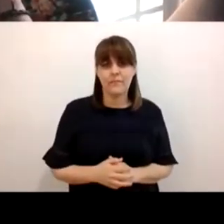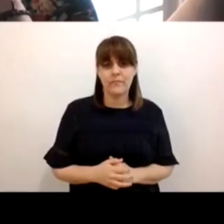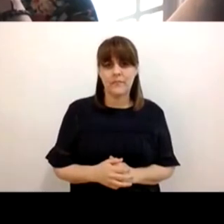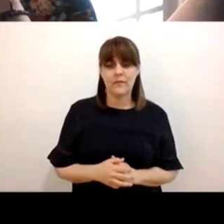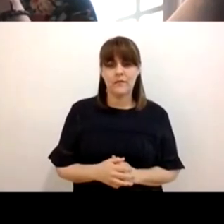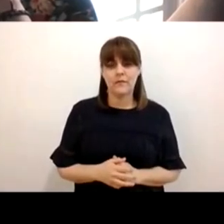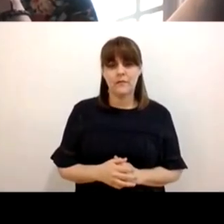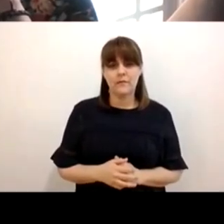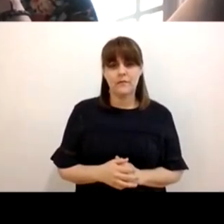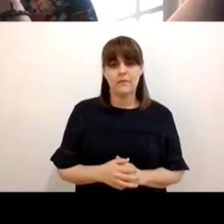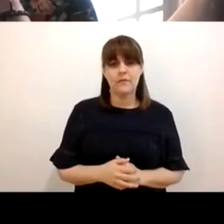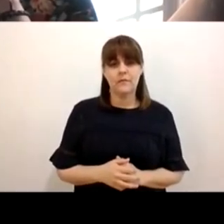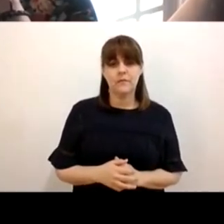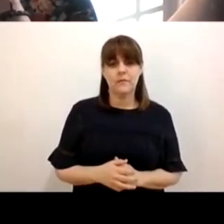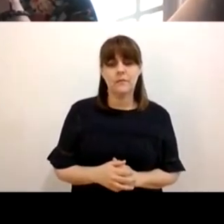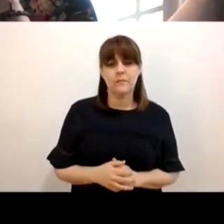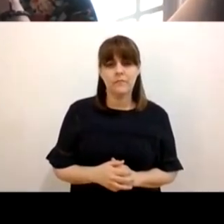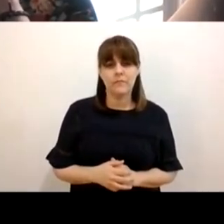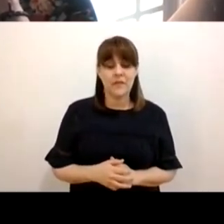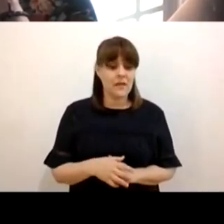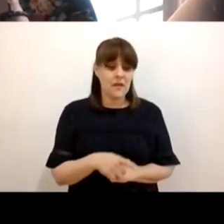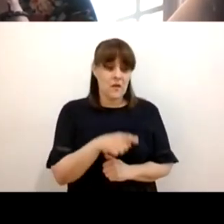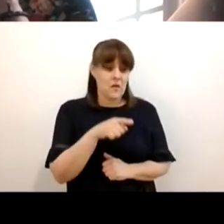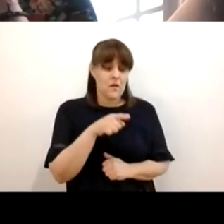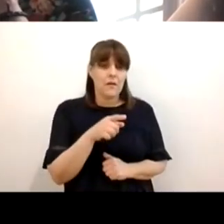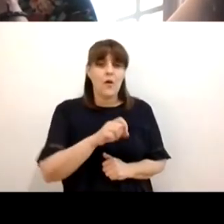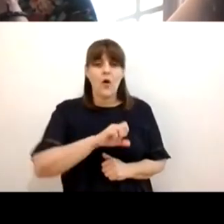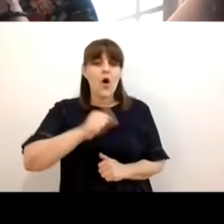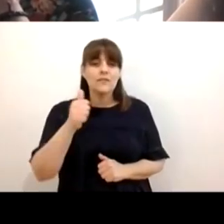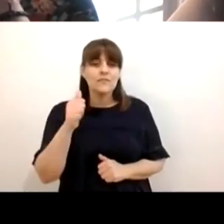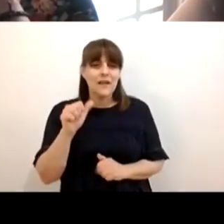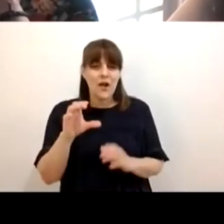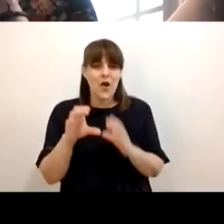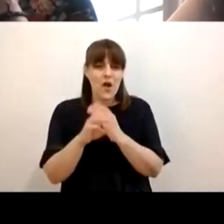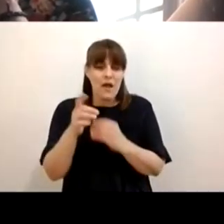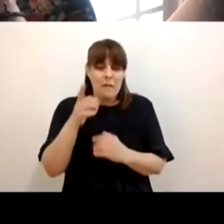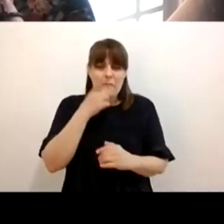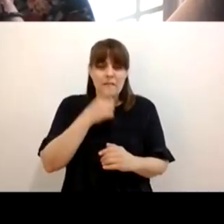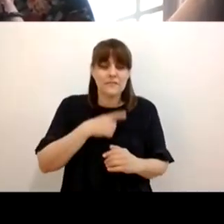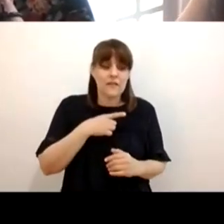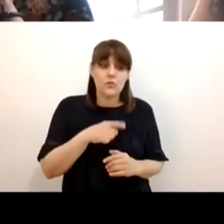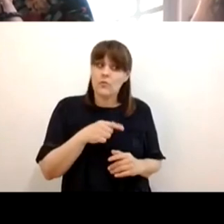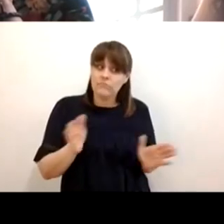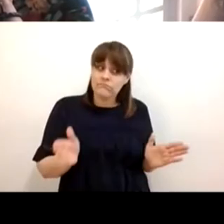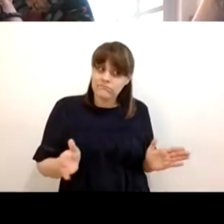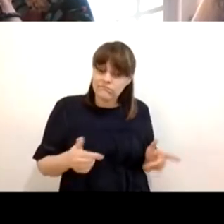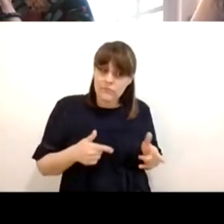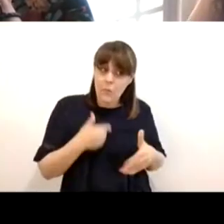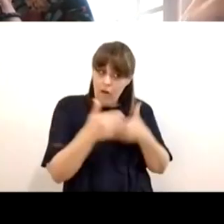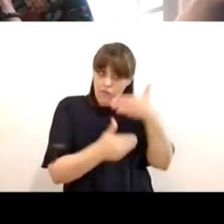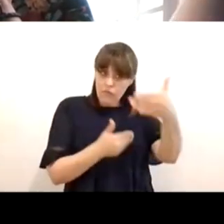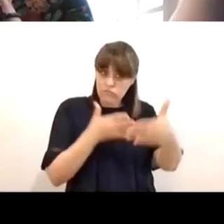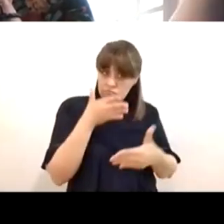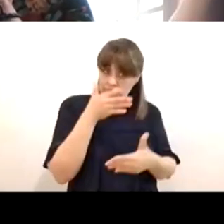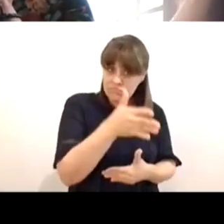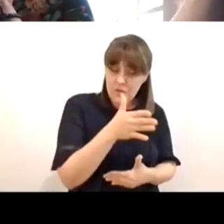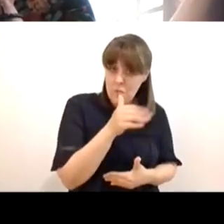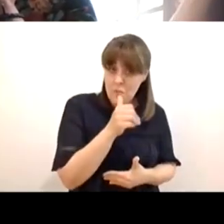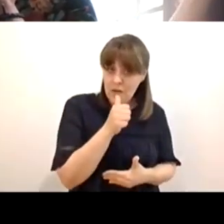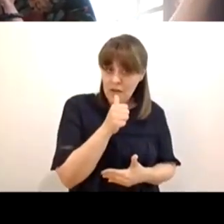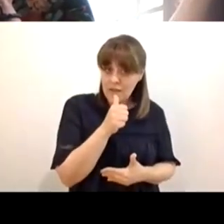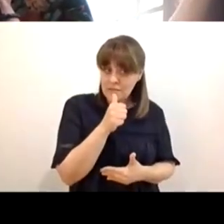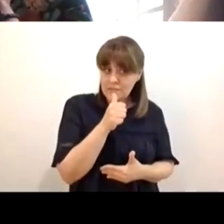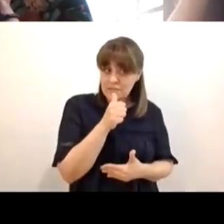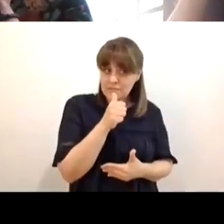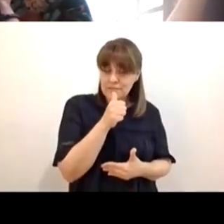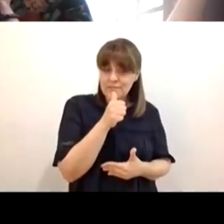no vas a salir adelante no vas a salir mucho ten cuidado va a depender de los